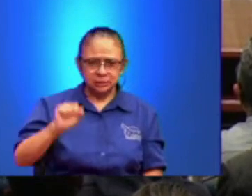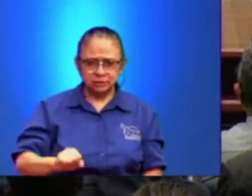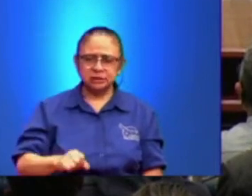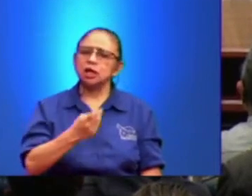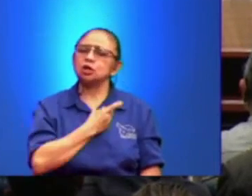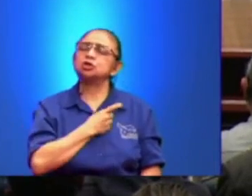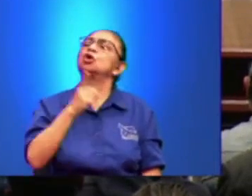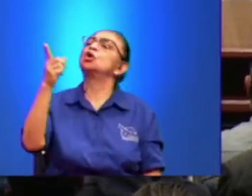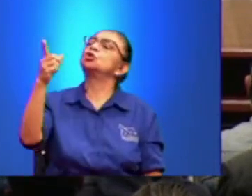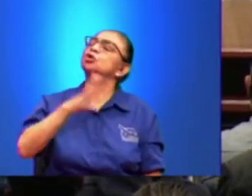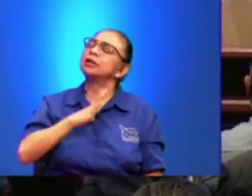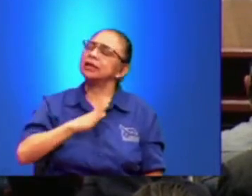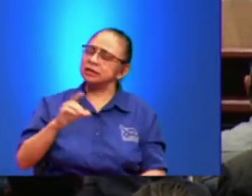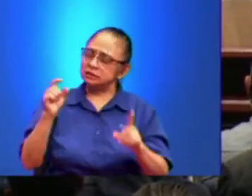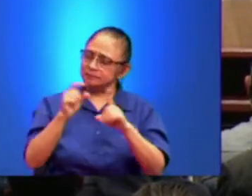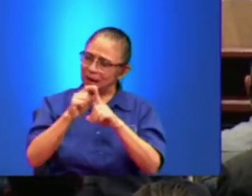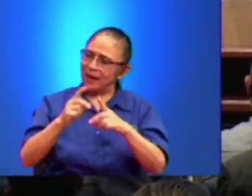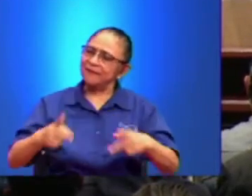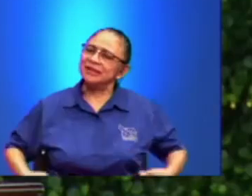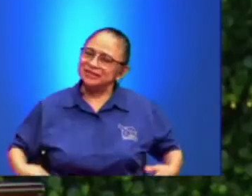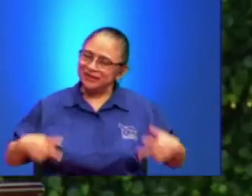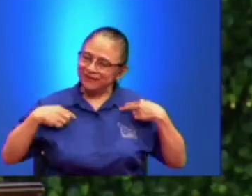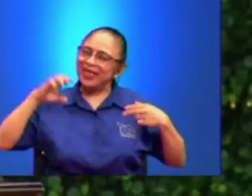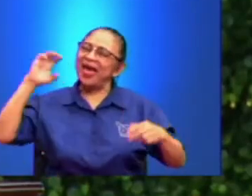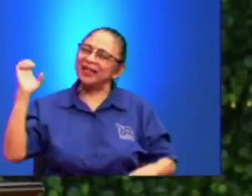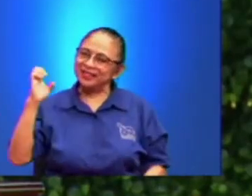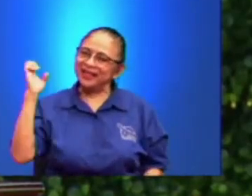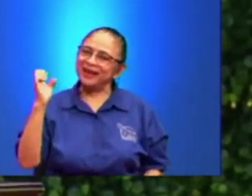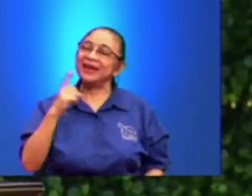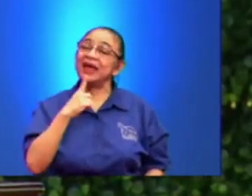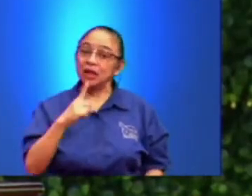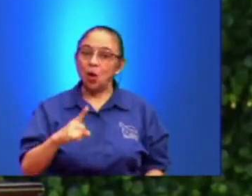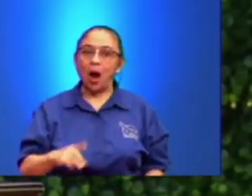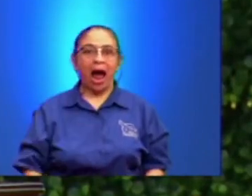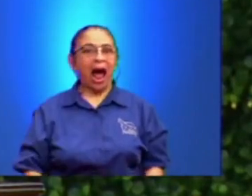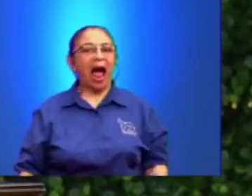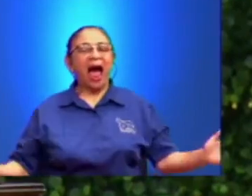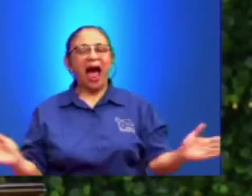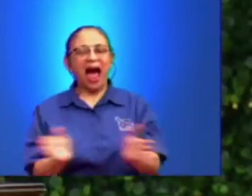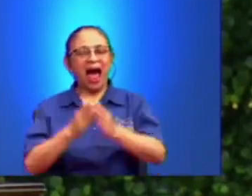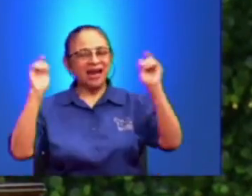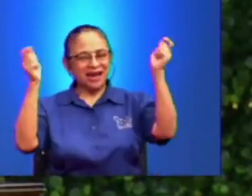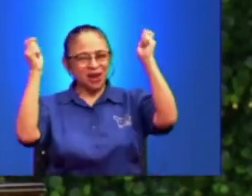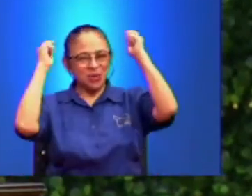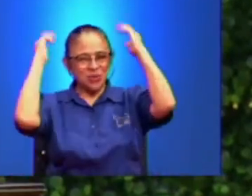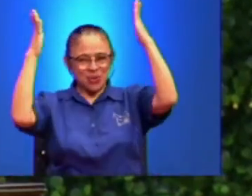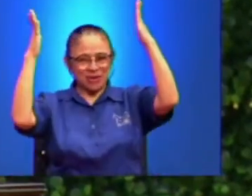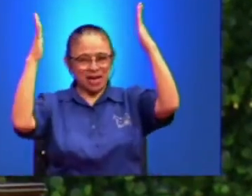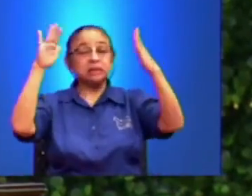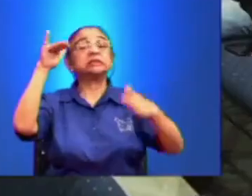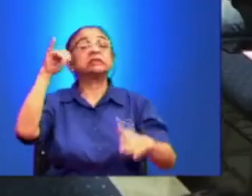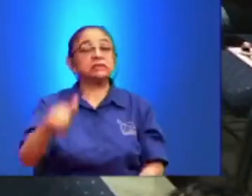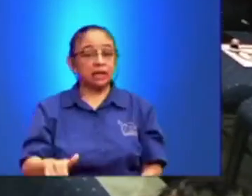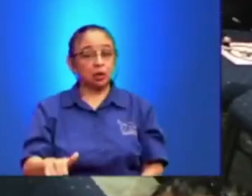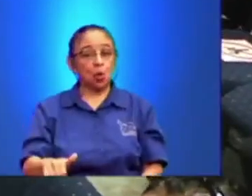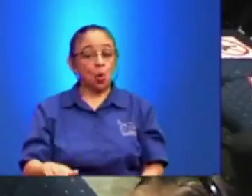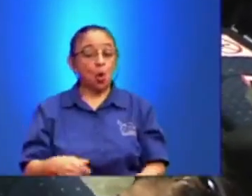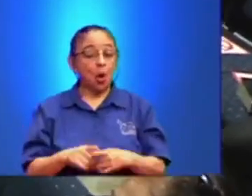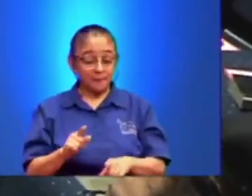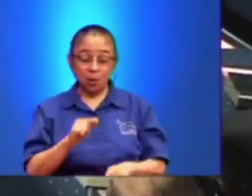si solo tú tienes palabras de vida eterna hazle helú ya se quedó pero lo había